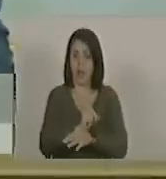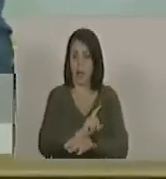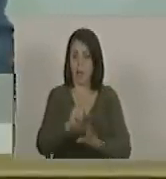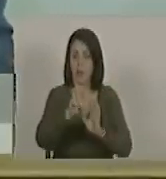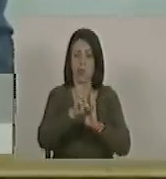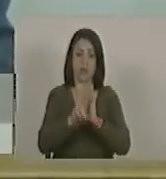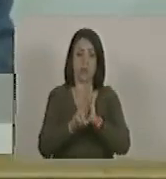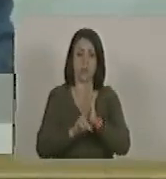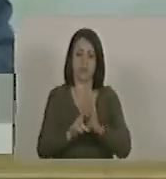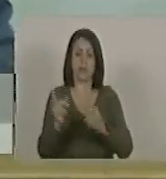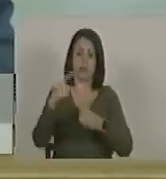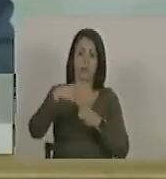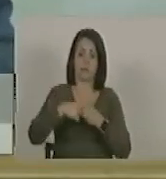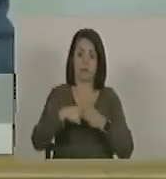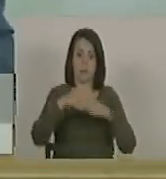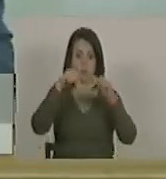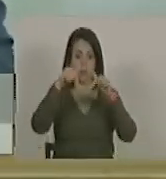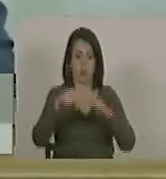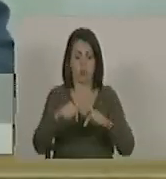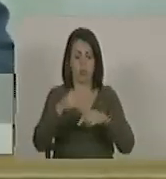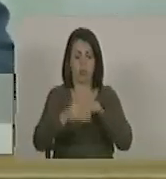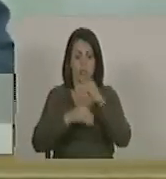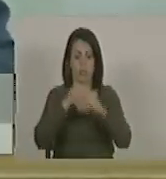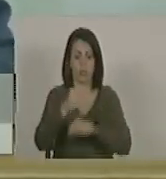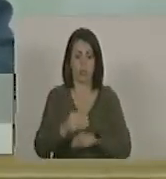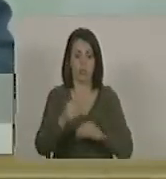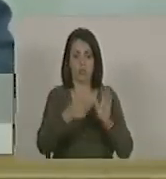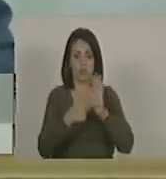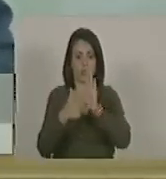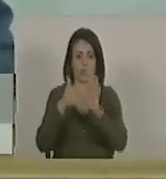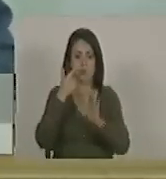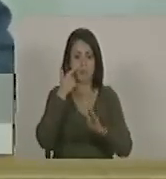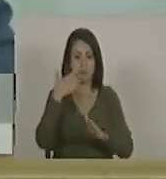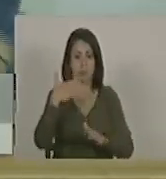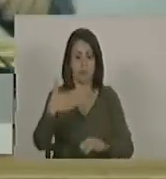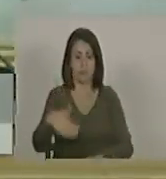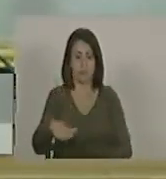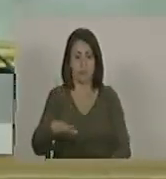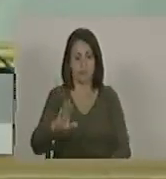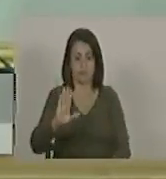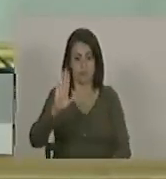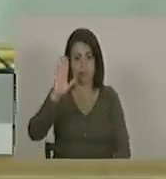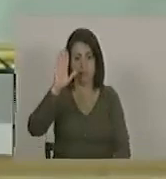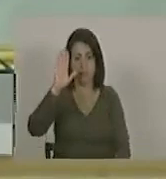reglamentaria e incluirlo en el orden del día, sírvanse indicarlo con la señal de costumbre.